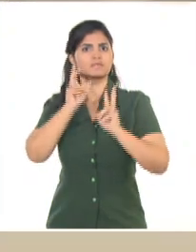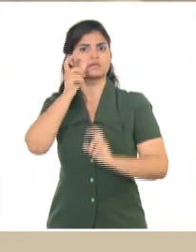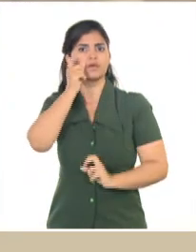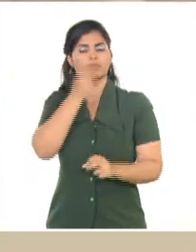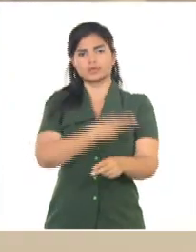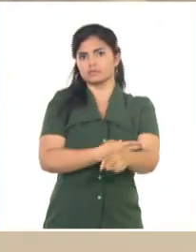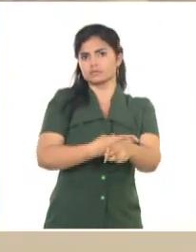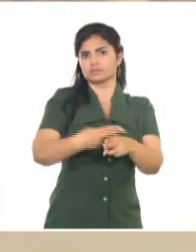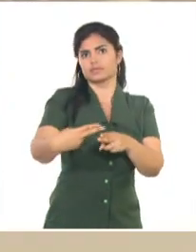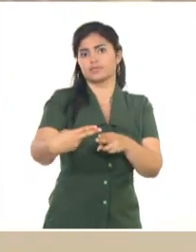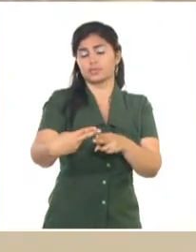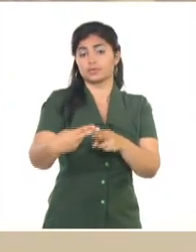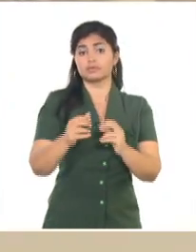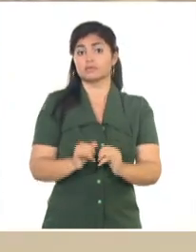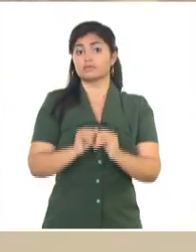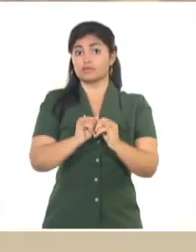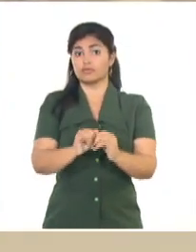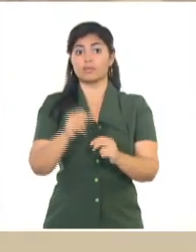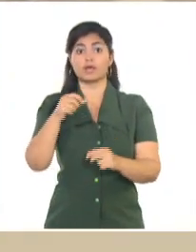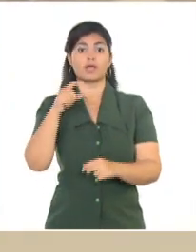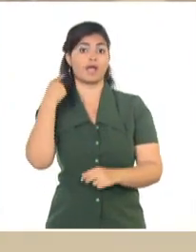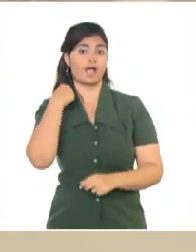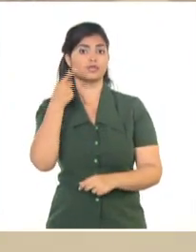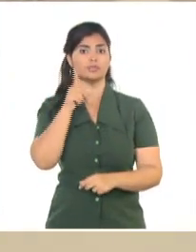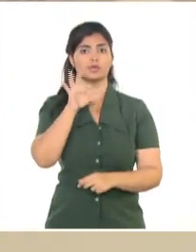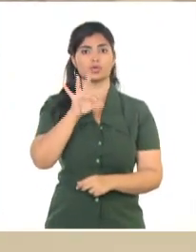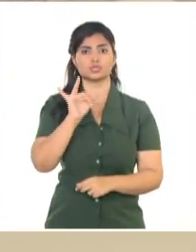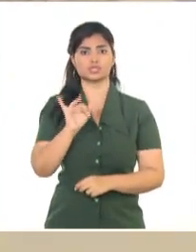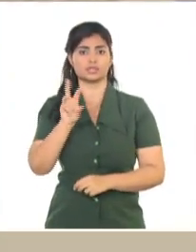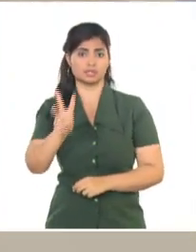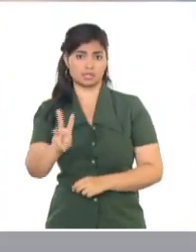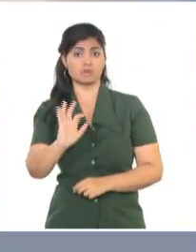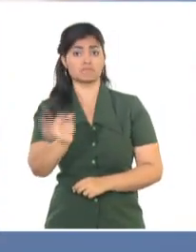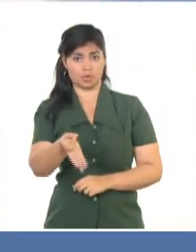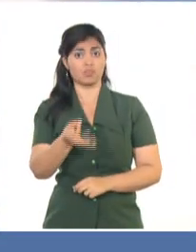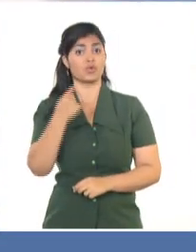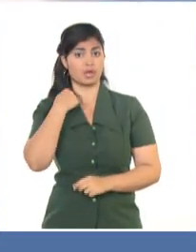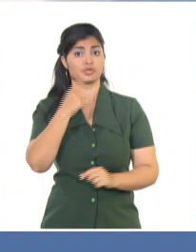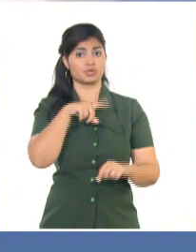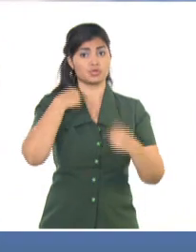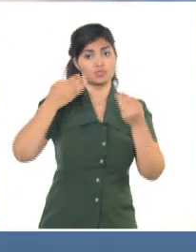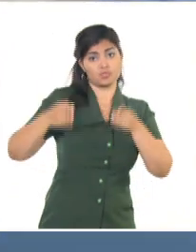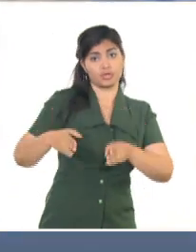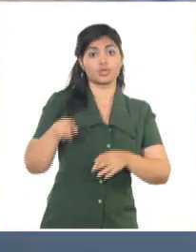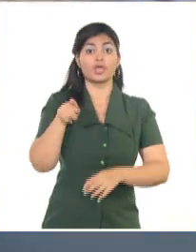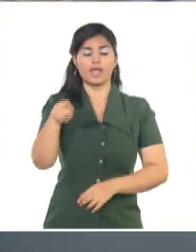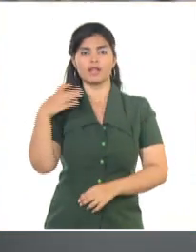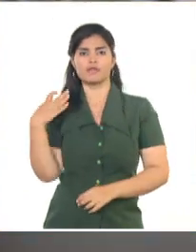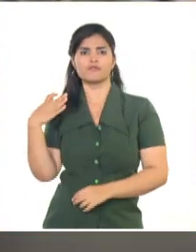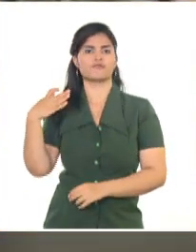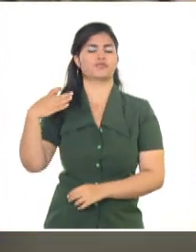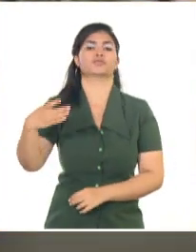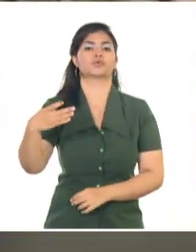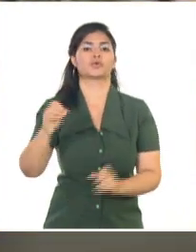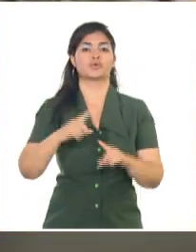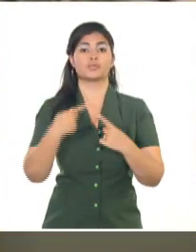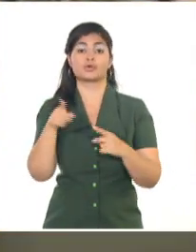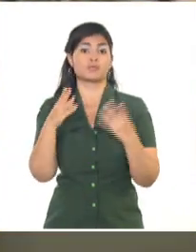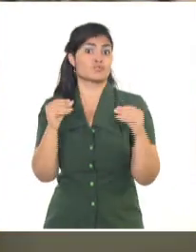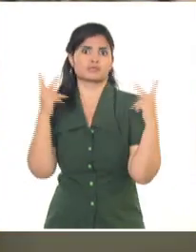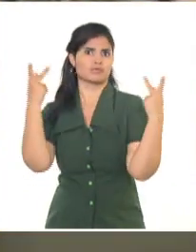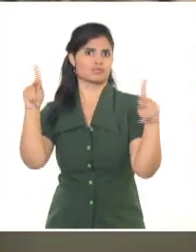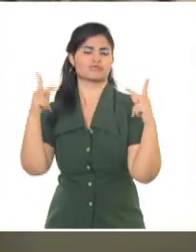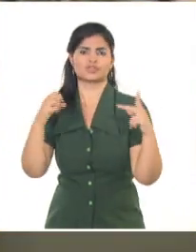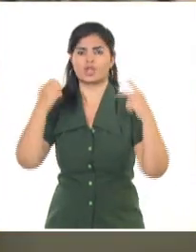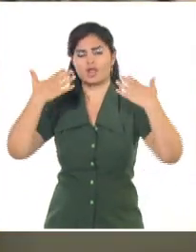dijo en julio del propio año 1873 en que murió, que estaba llamado a ser el futuro Sucre cubano, y a quien el apóstol José